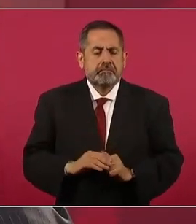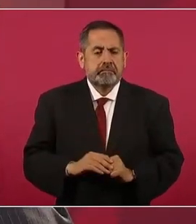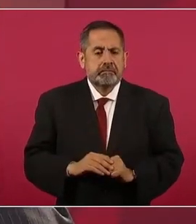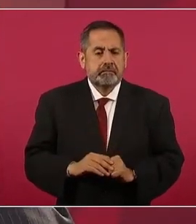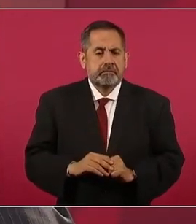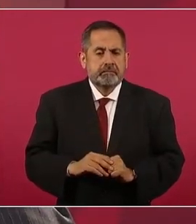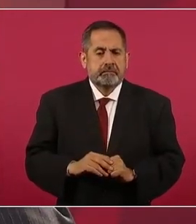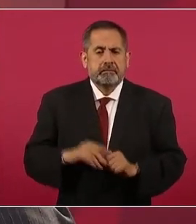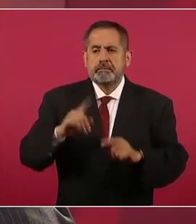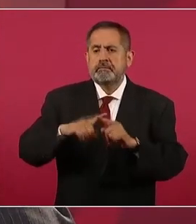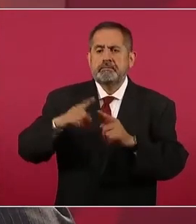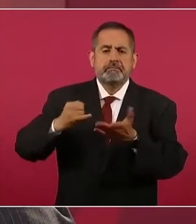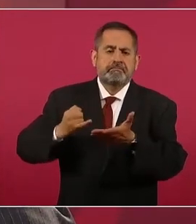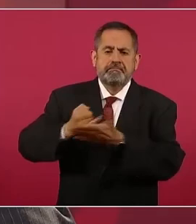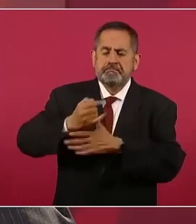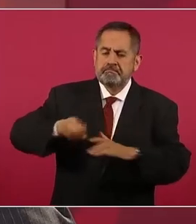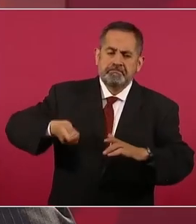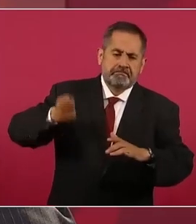a resolver